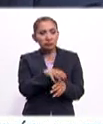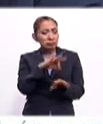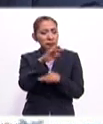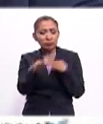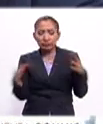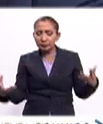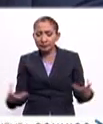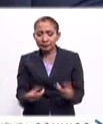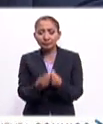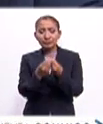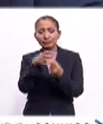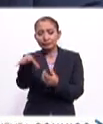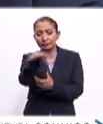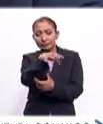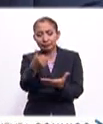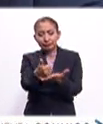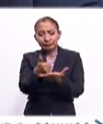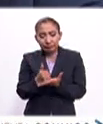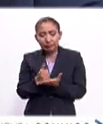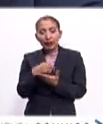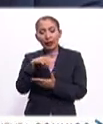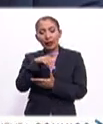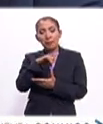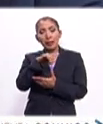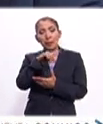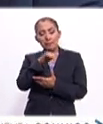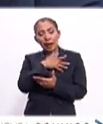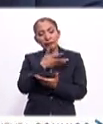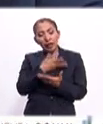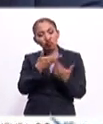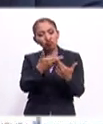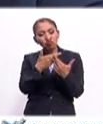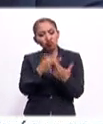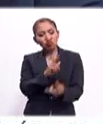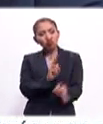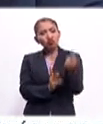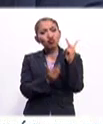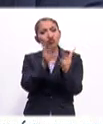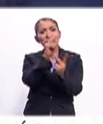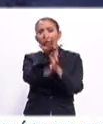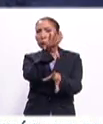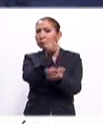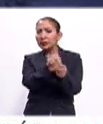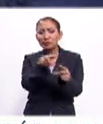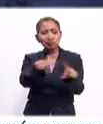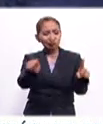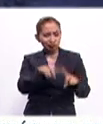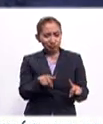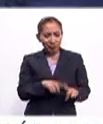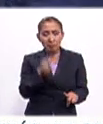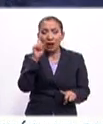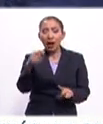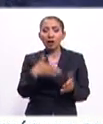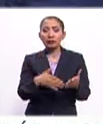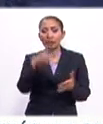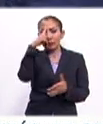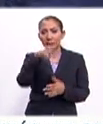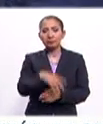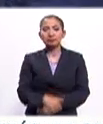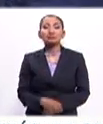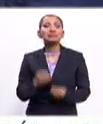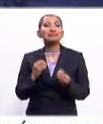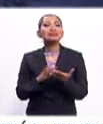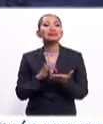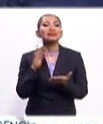sea, todos esos ritmos ayudan a que la milpa pues, sea un cultivo completo y útil para la cocina